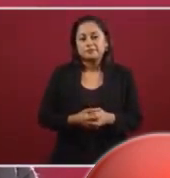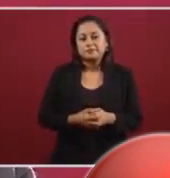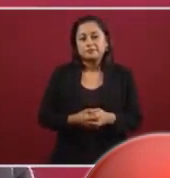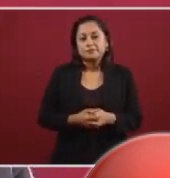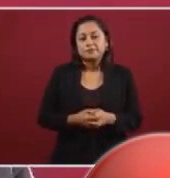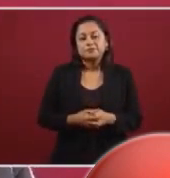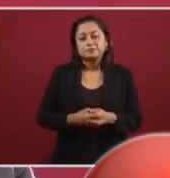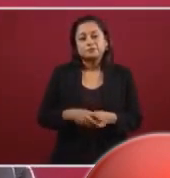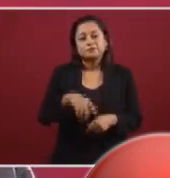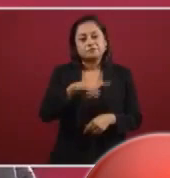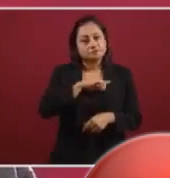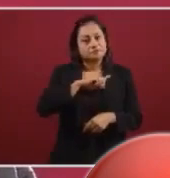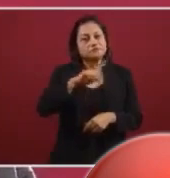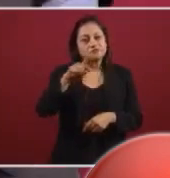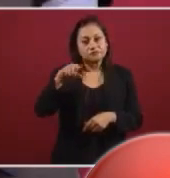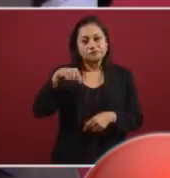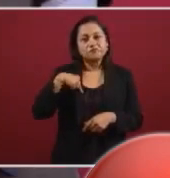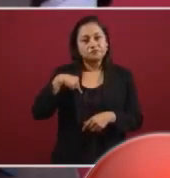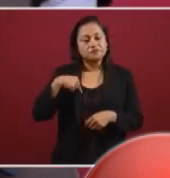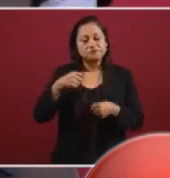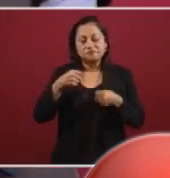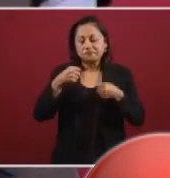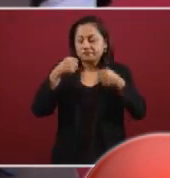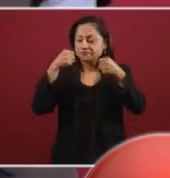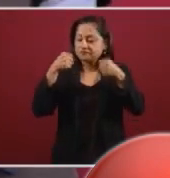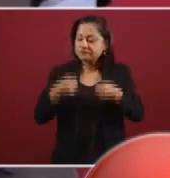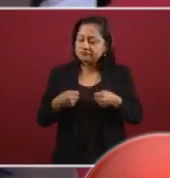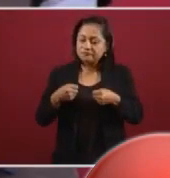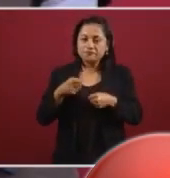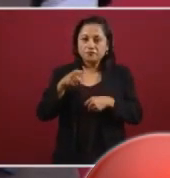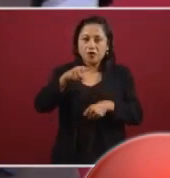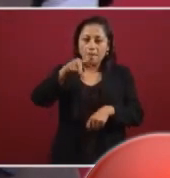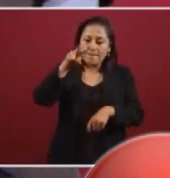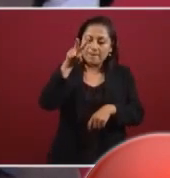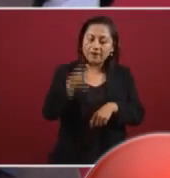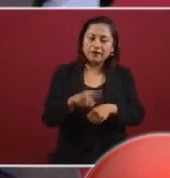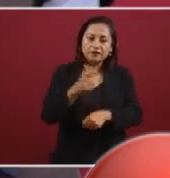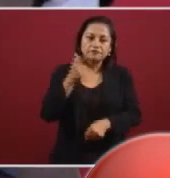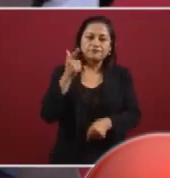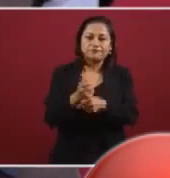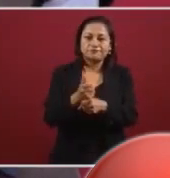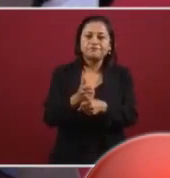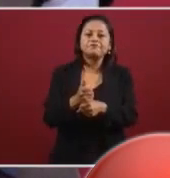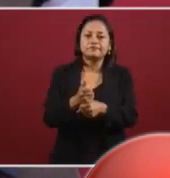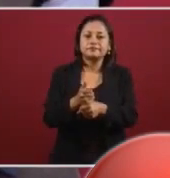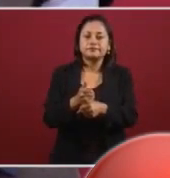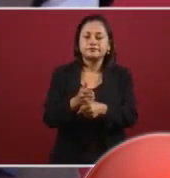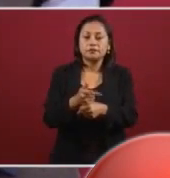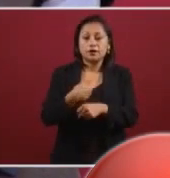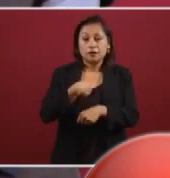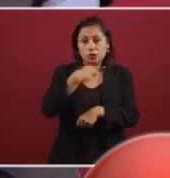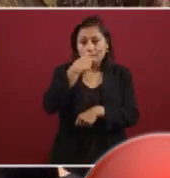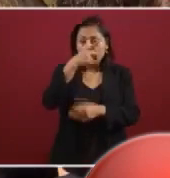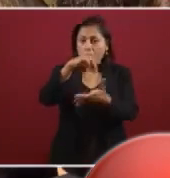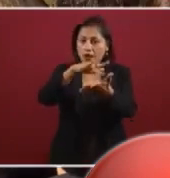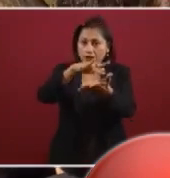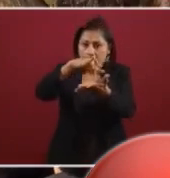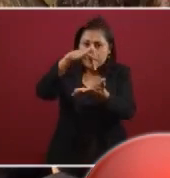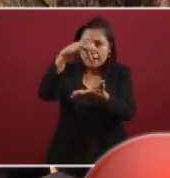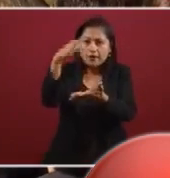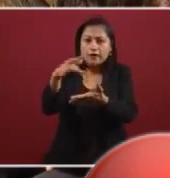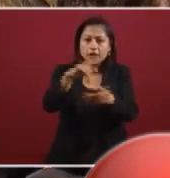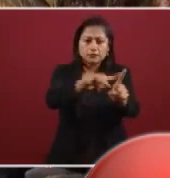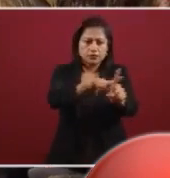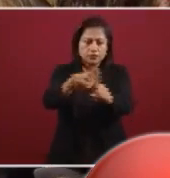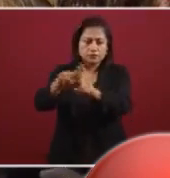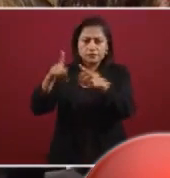llegar a la verdad. Soy optimista y agradecerle a todos su apoyo y desde